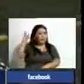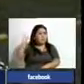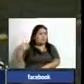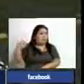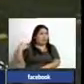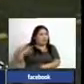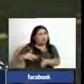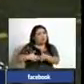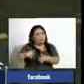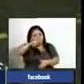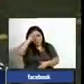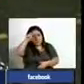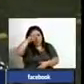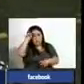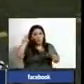emergencia generada por el coronavirus.